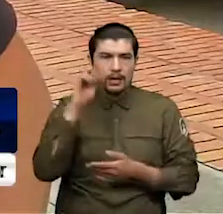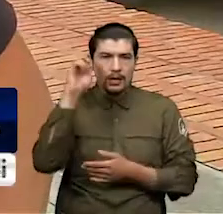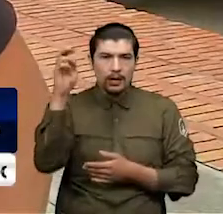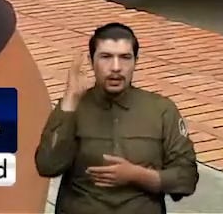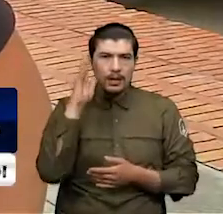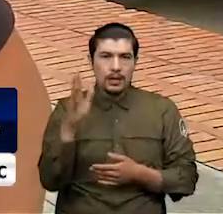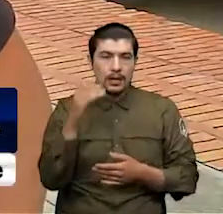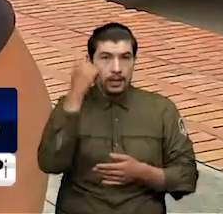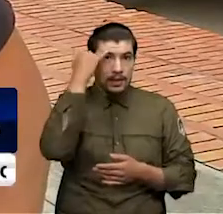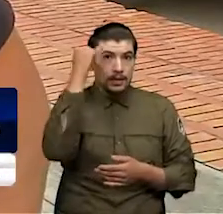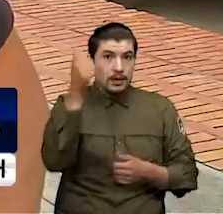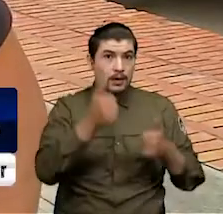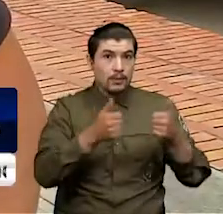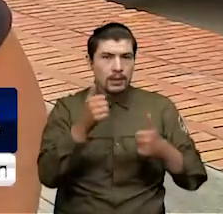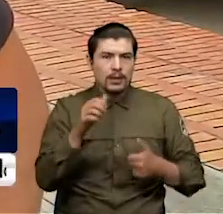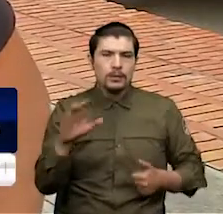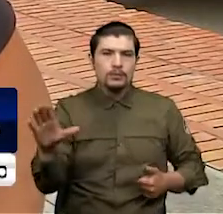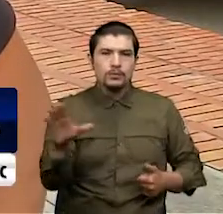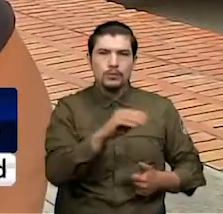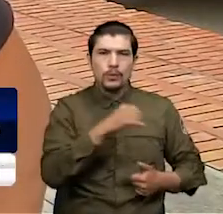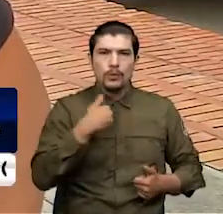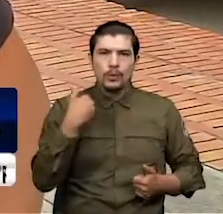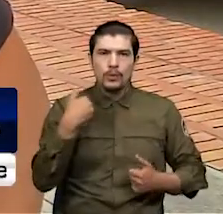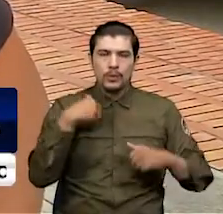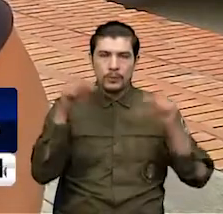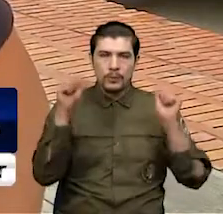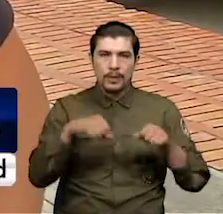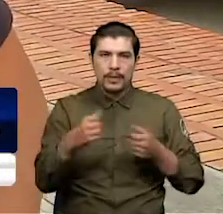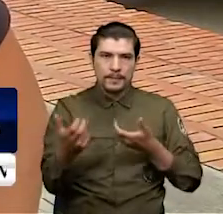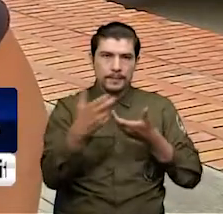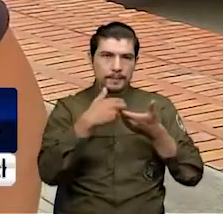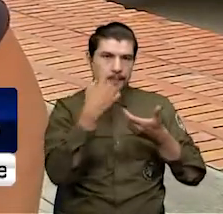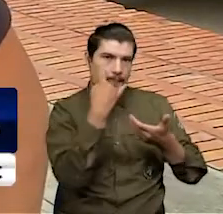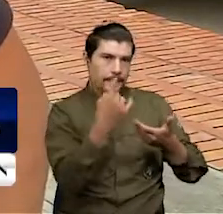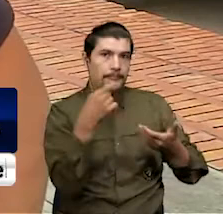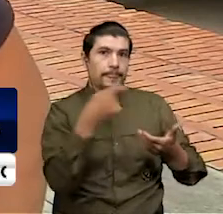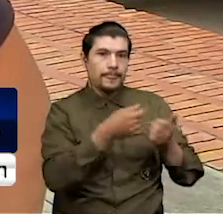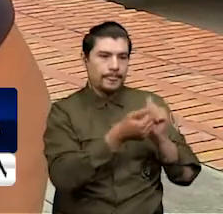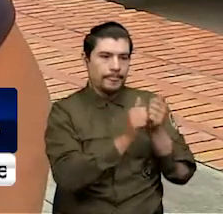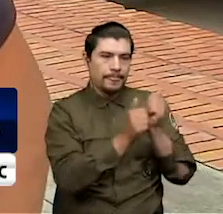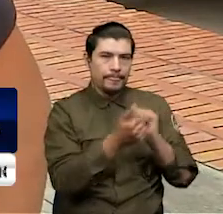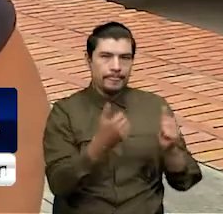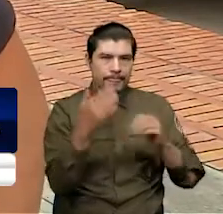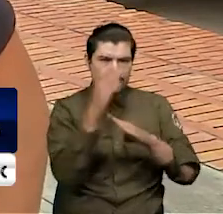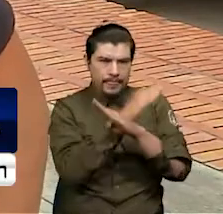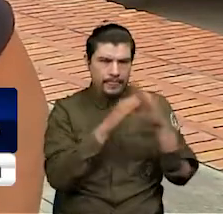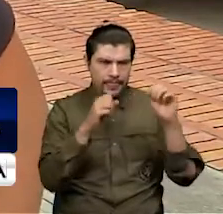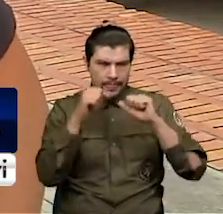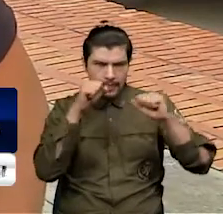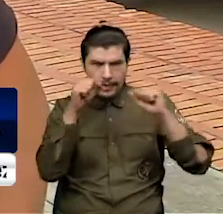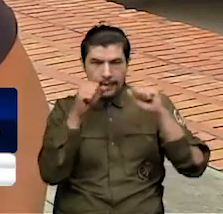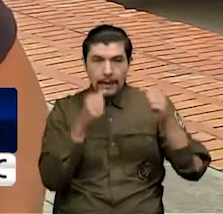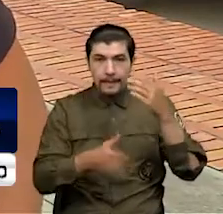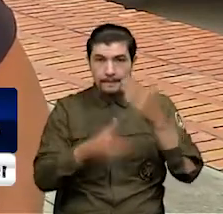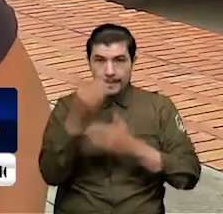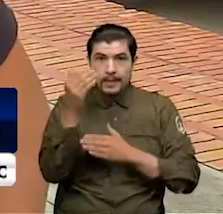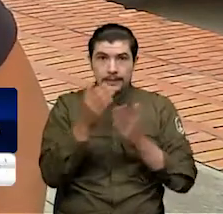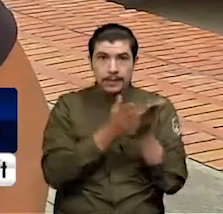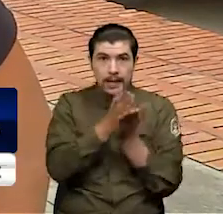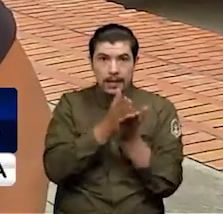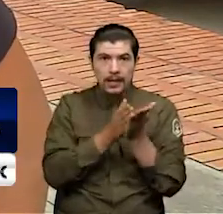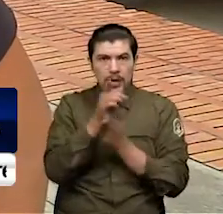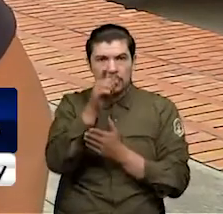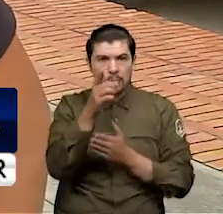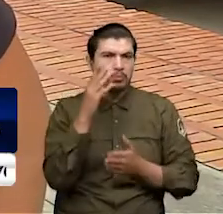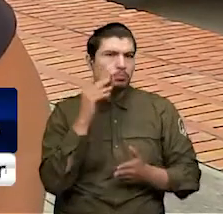todos los muchachos podamos incursionar en este deporte empiecen su carrera como tal como amateurs que